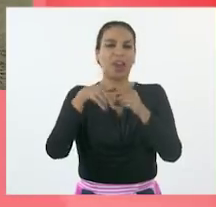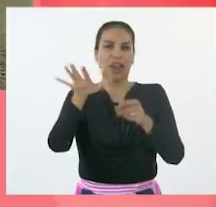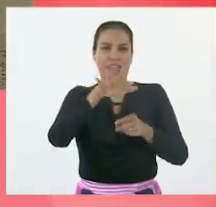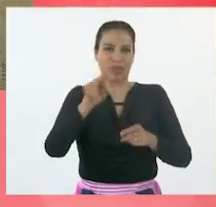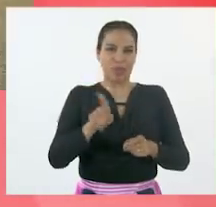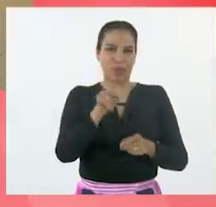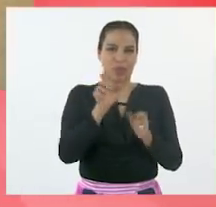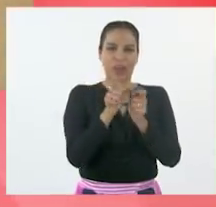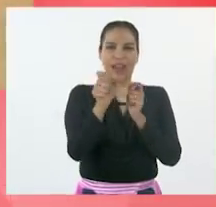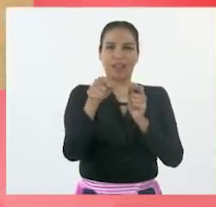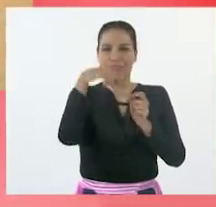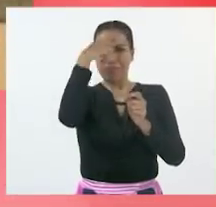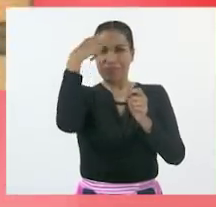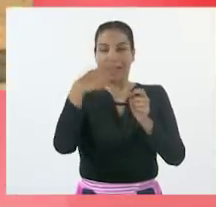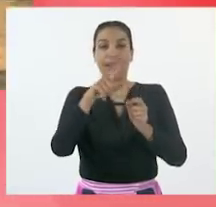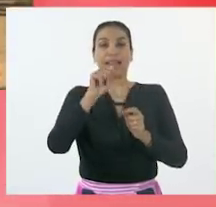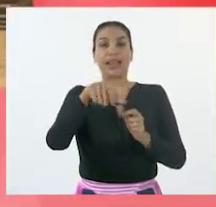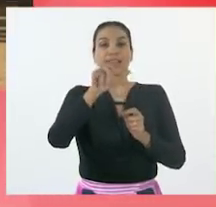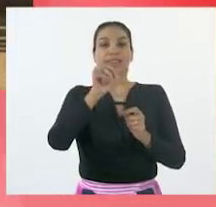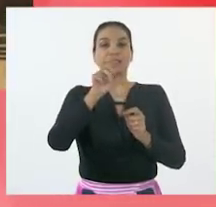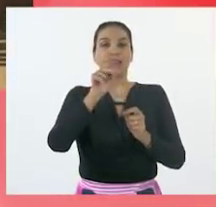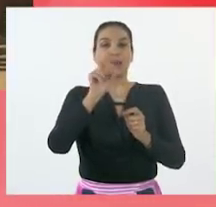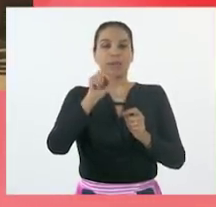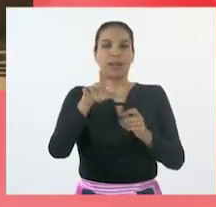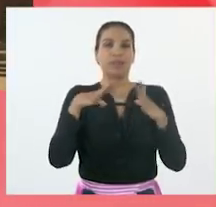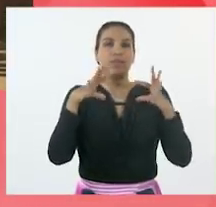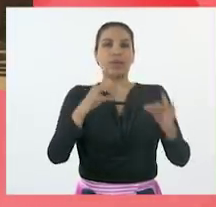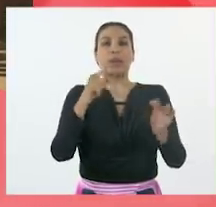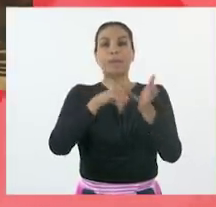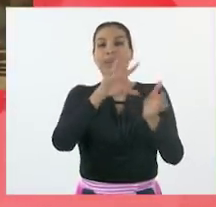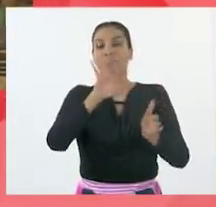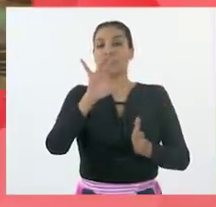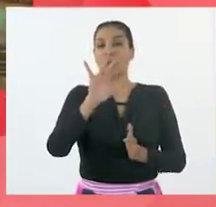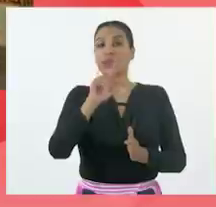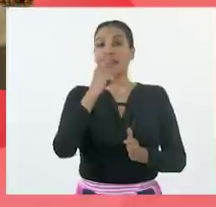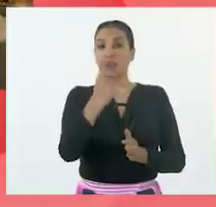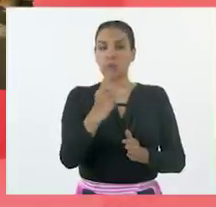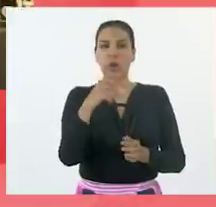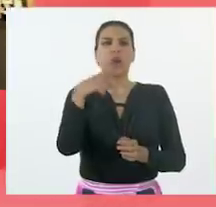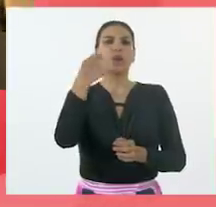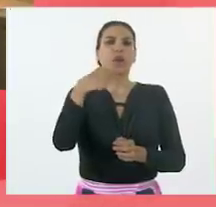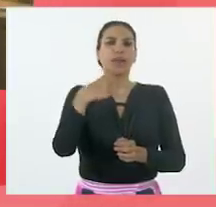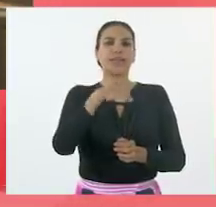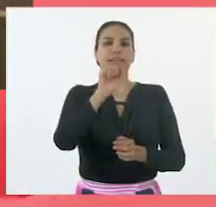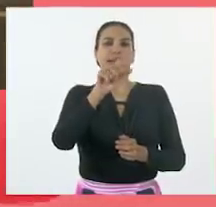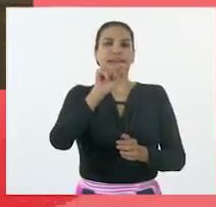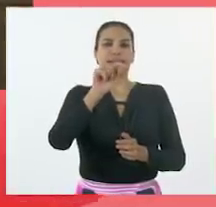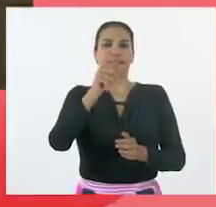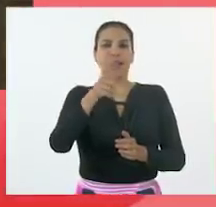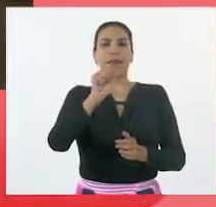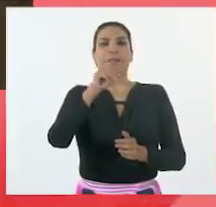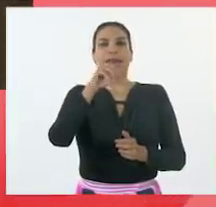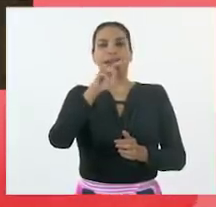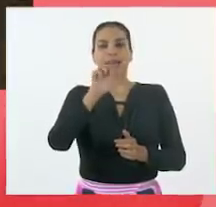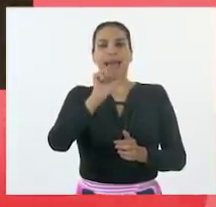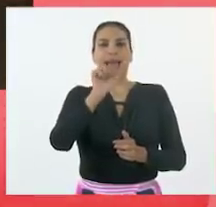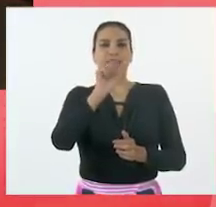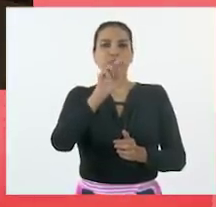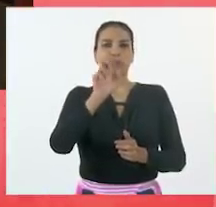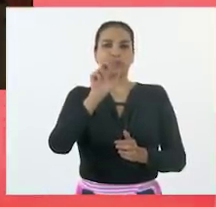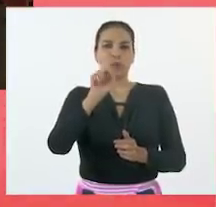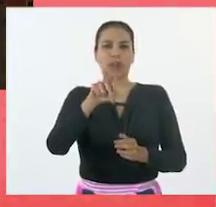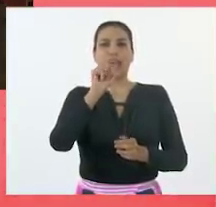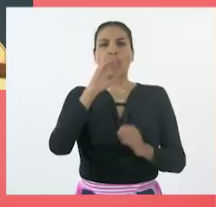provincia mexicana. Tequisquiapan se fundó en 1551, con el nombre de Santa María de la Asunción y de las